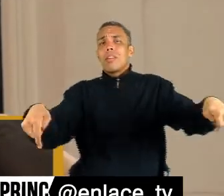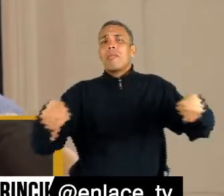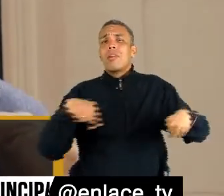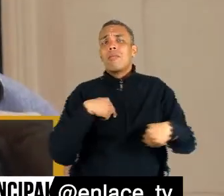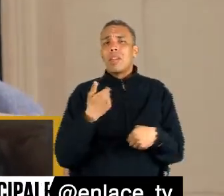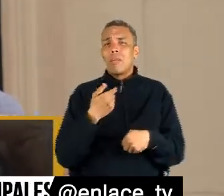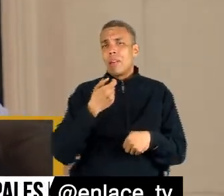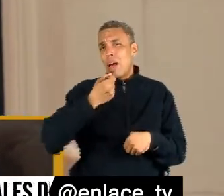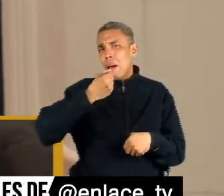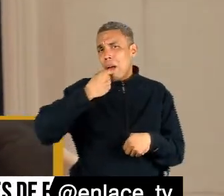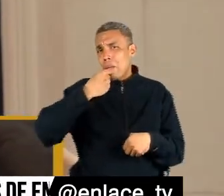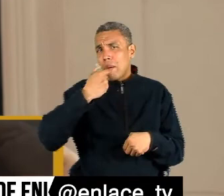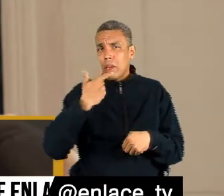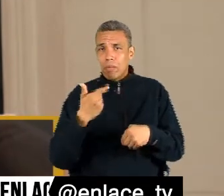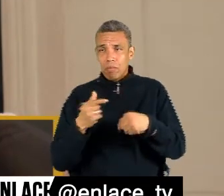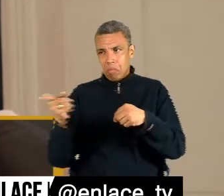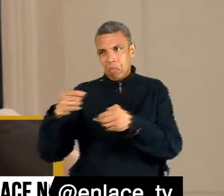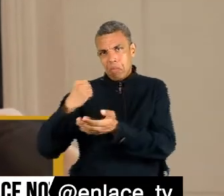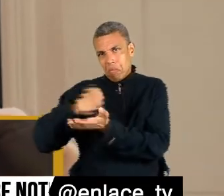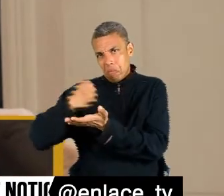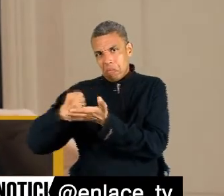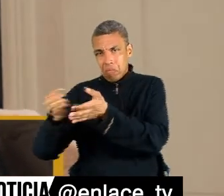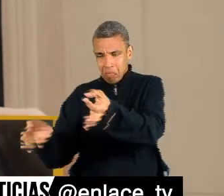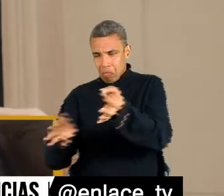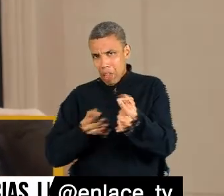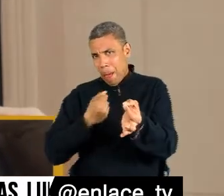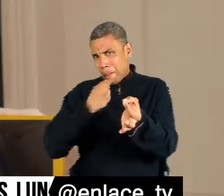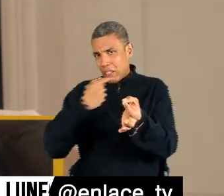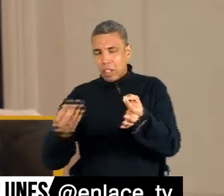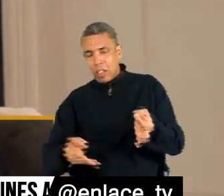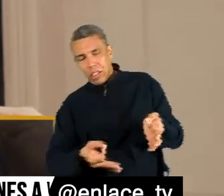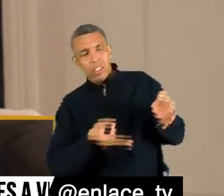la farmacia nunca nos surte de la droga que necesitamos. A veces tenemos que esperar 2 y 3